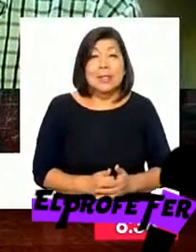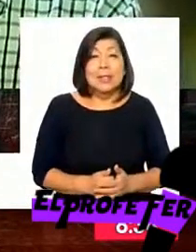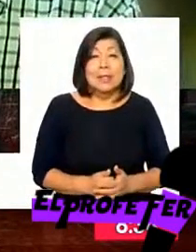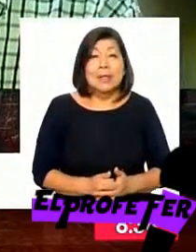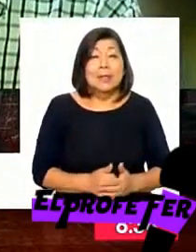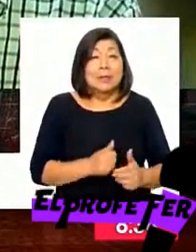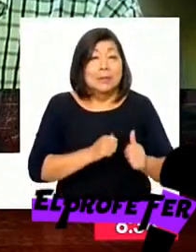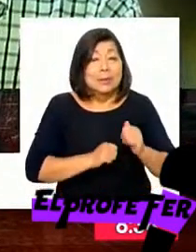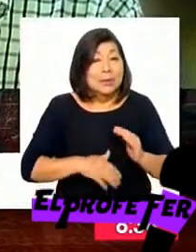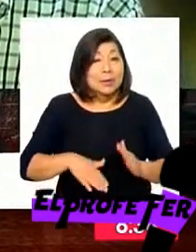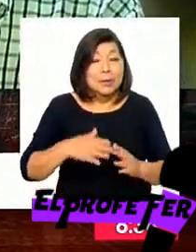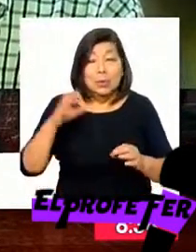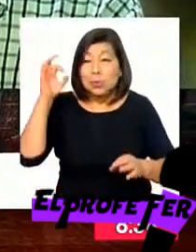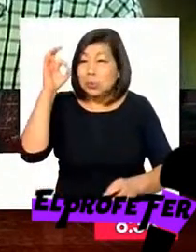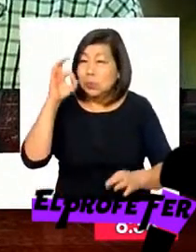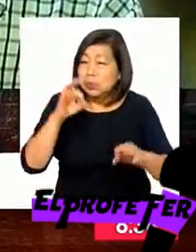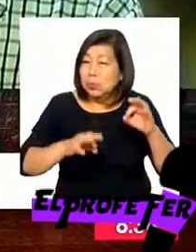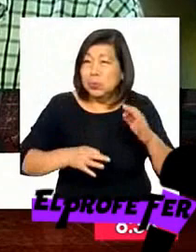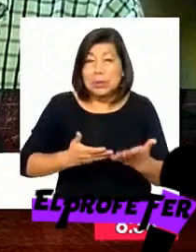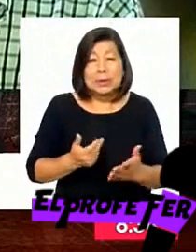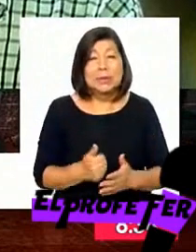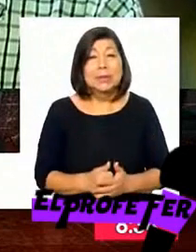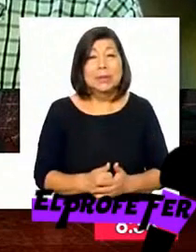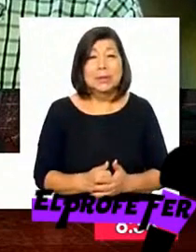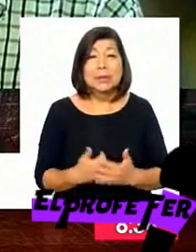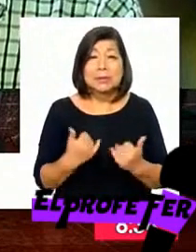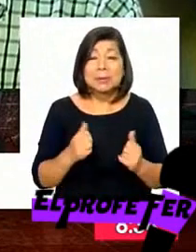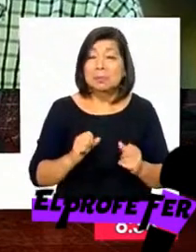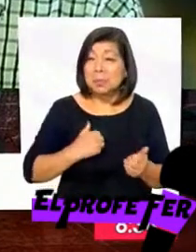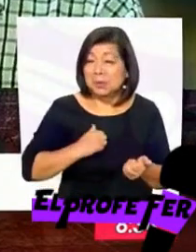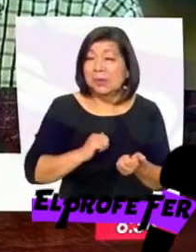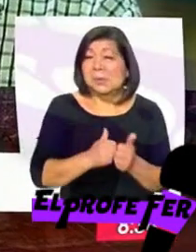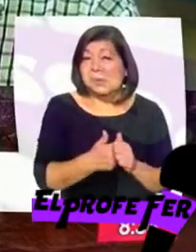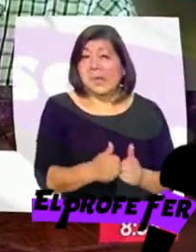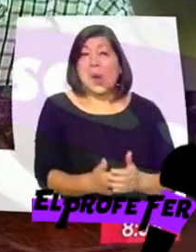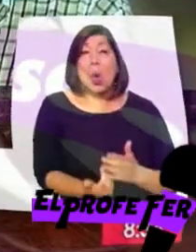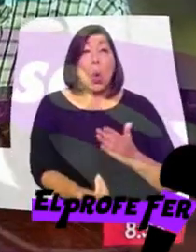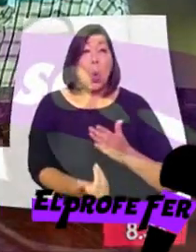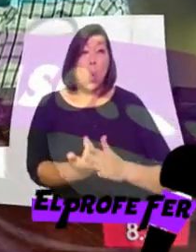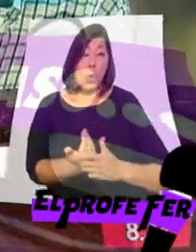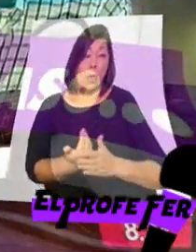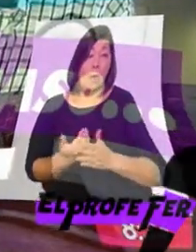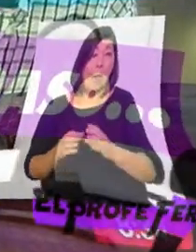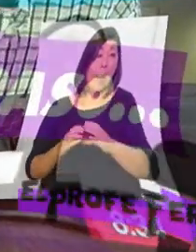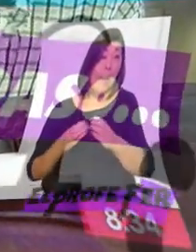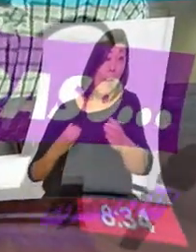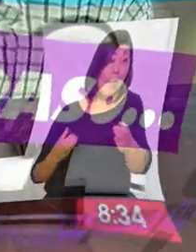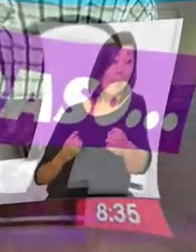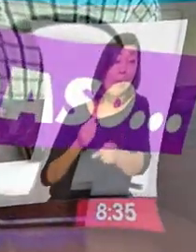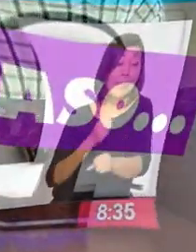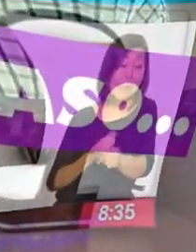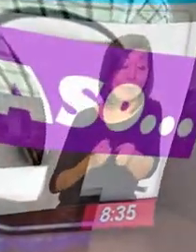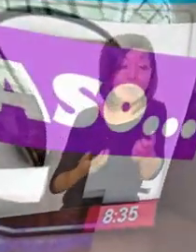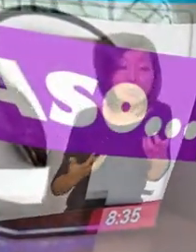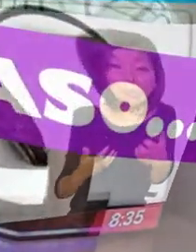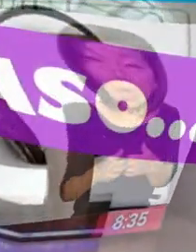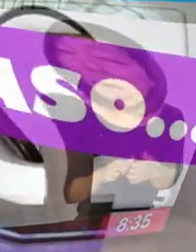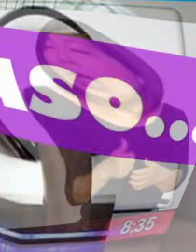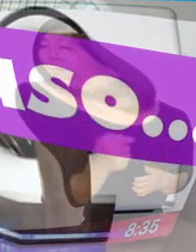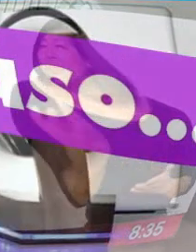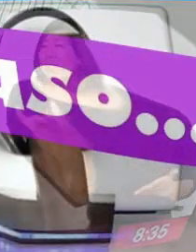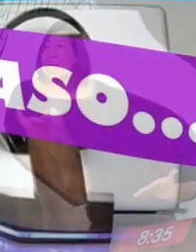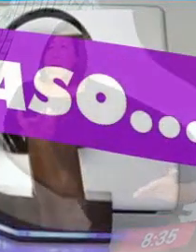los afectados por las lluvias y las fechas que podrían cambiar en torno al nuevo calendario escolar que están trabajando.